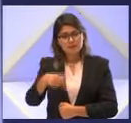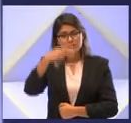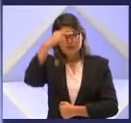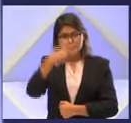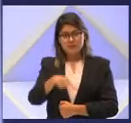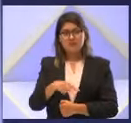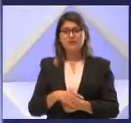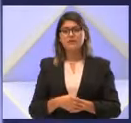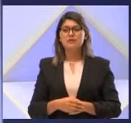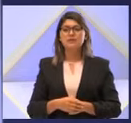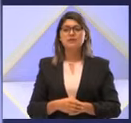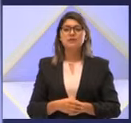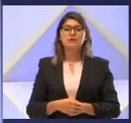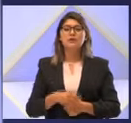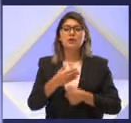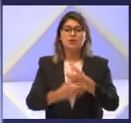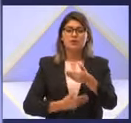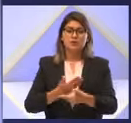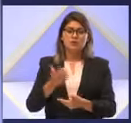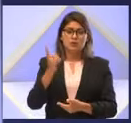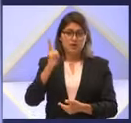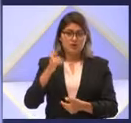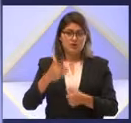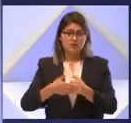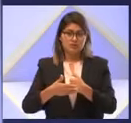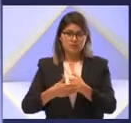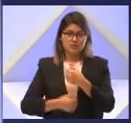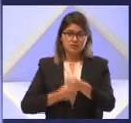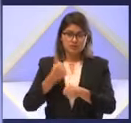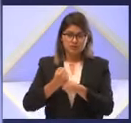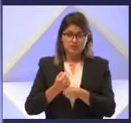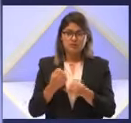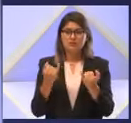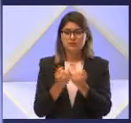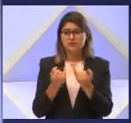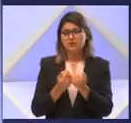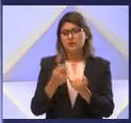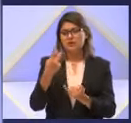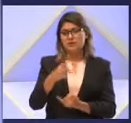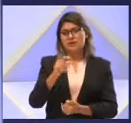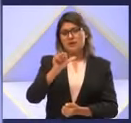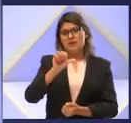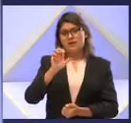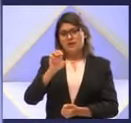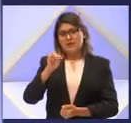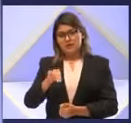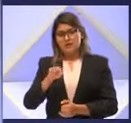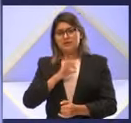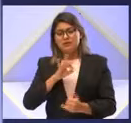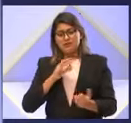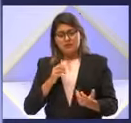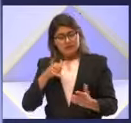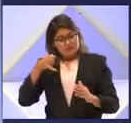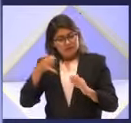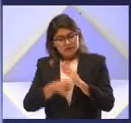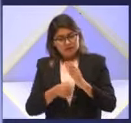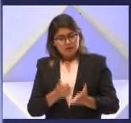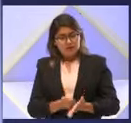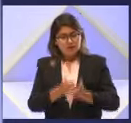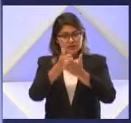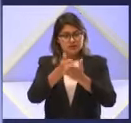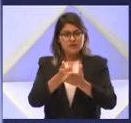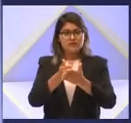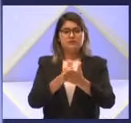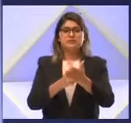espero que en los próximos años pues las actividades de la agencia sigan ahondando en esta relación entre industria